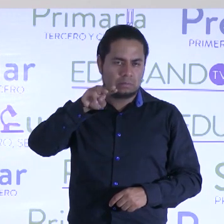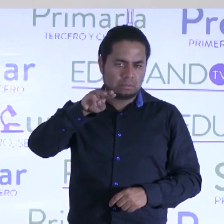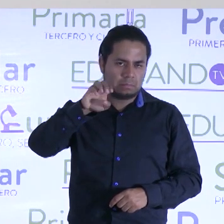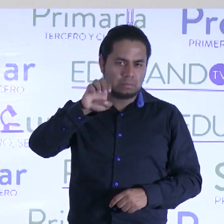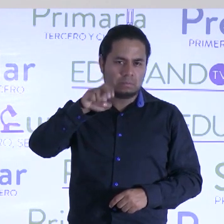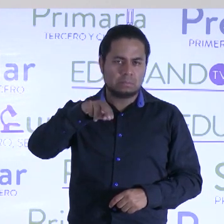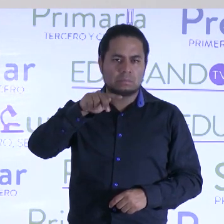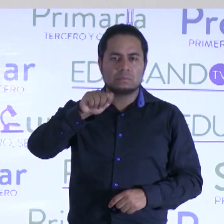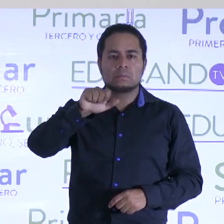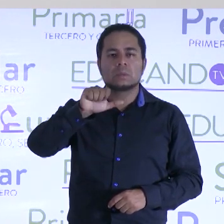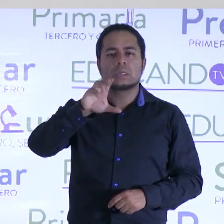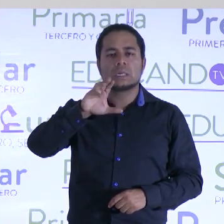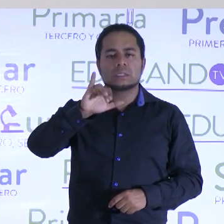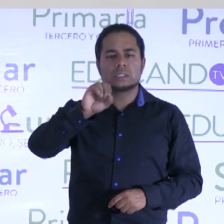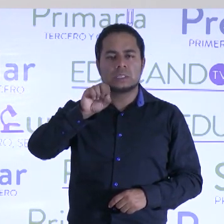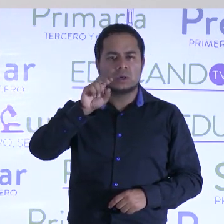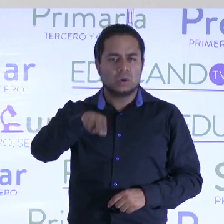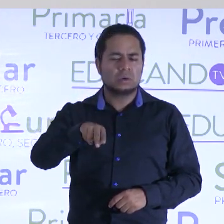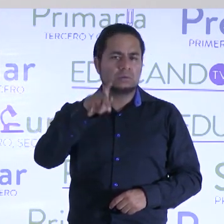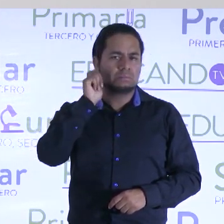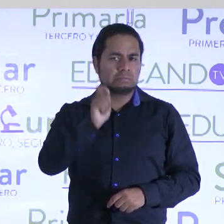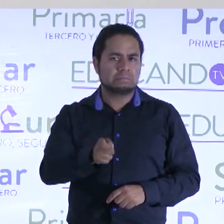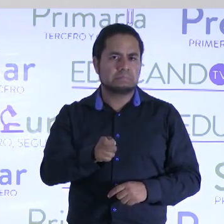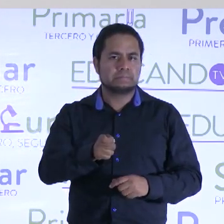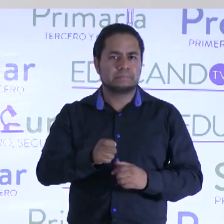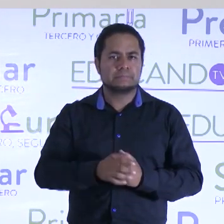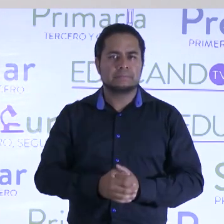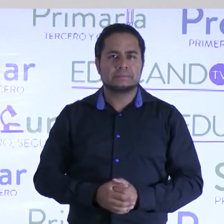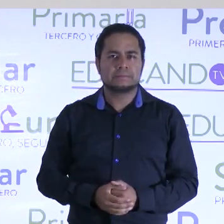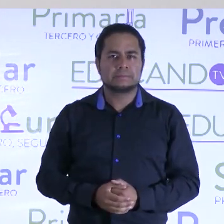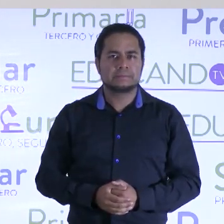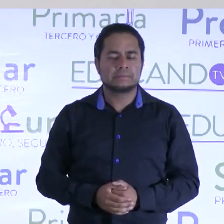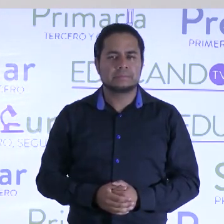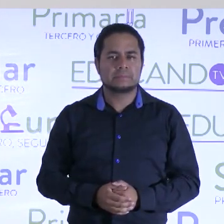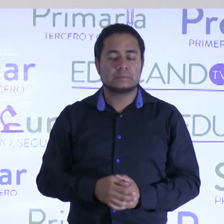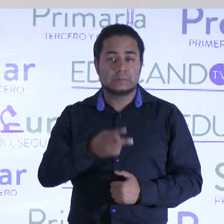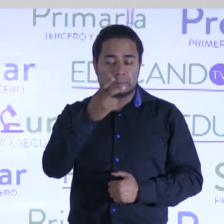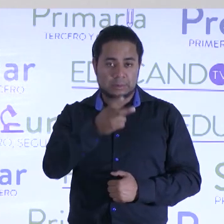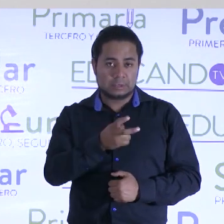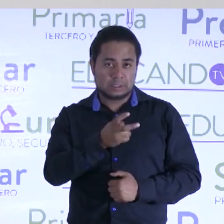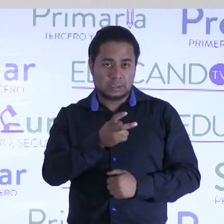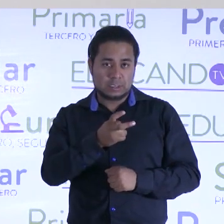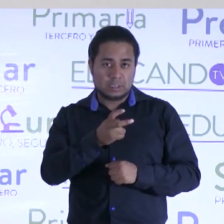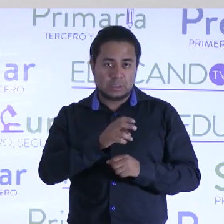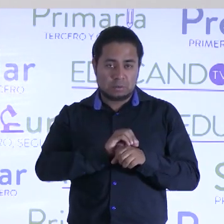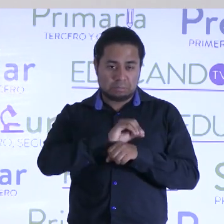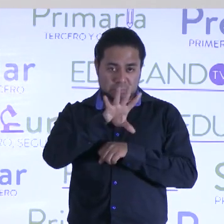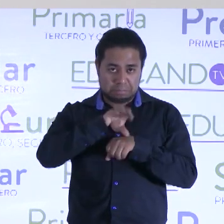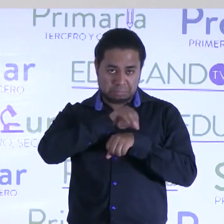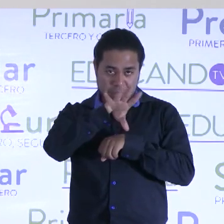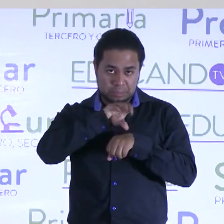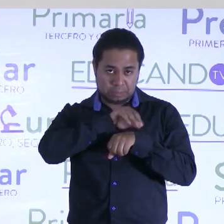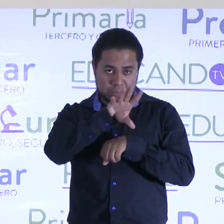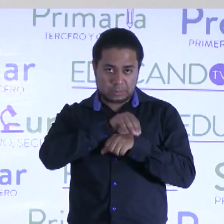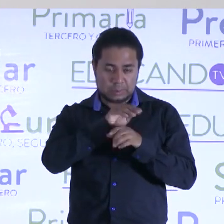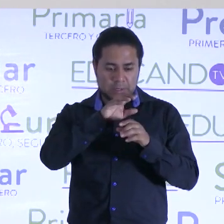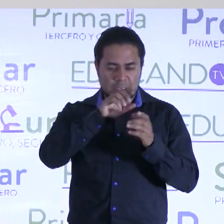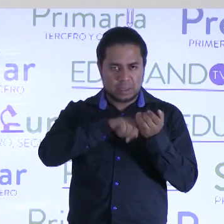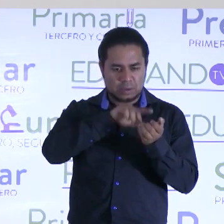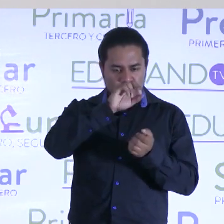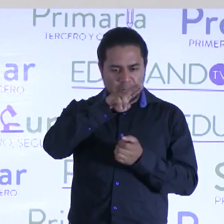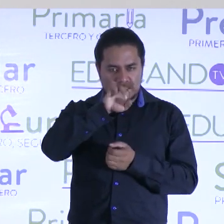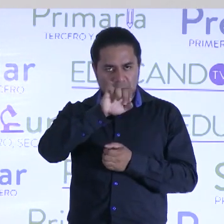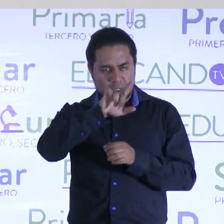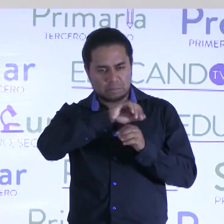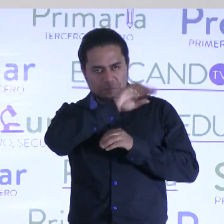La retroalimentación, niños y niñas, es del mensaje que mandó el emisor por medio